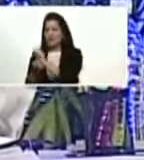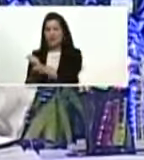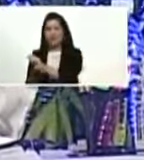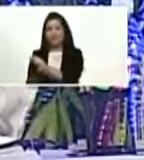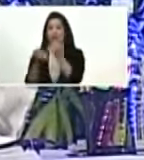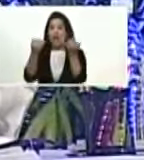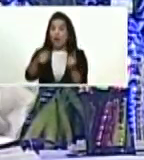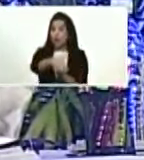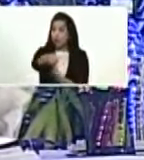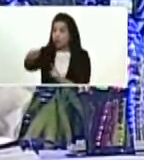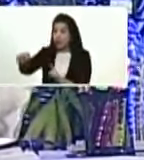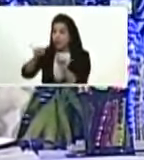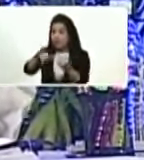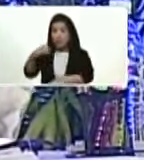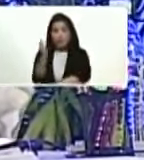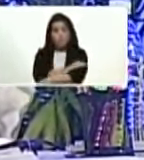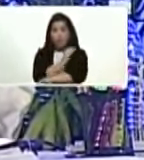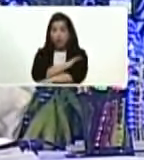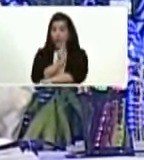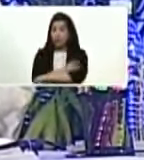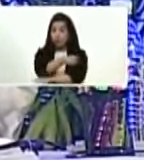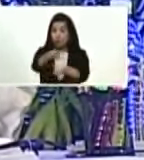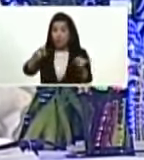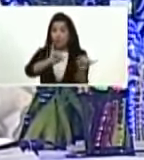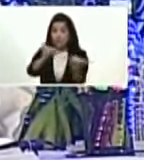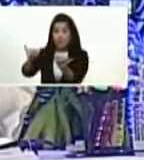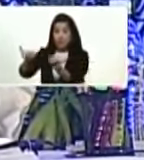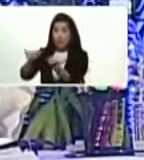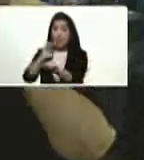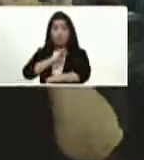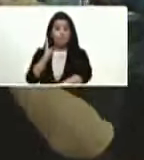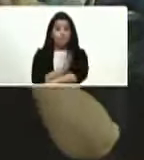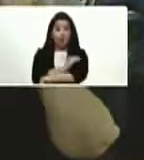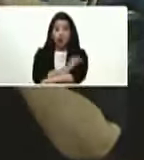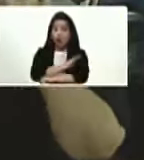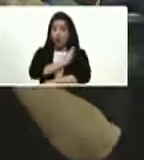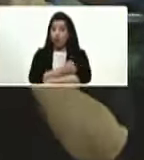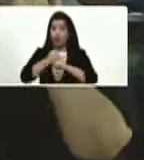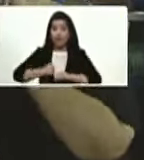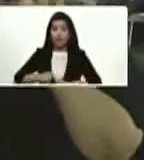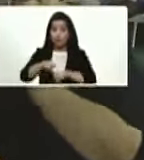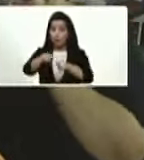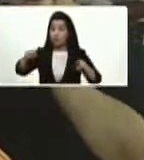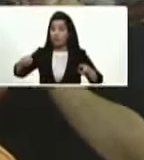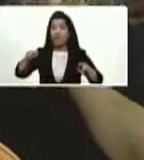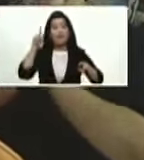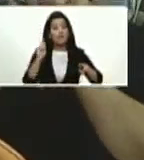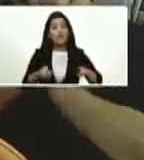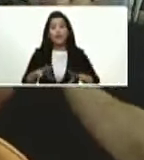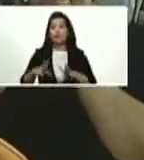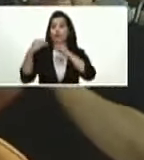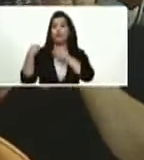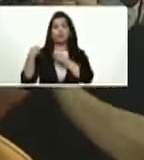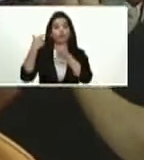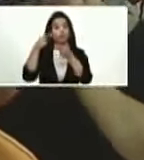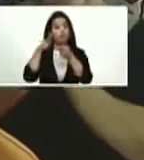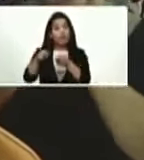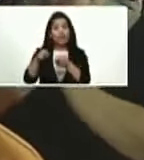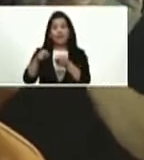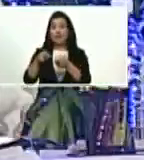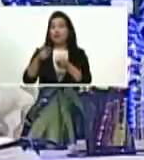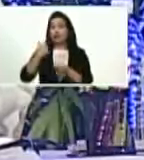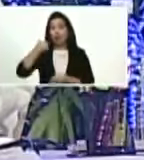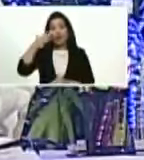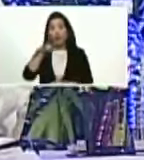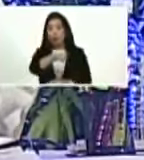está aquí, este poder que está aquí, que son ustedes, es el principal instrumento que tiene la patria para